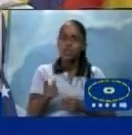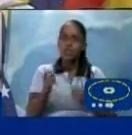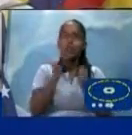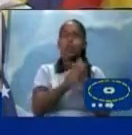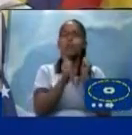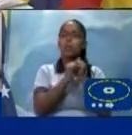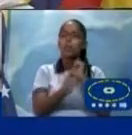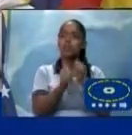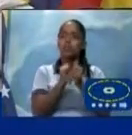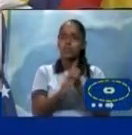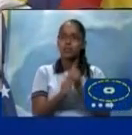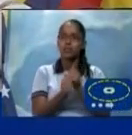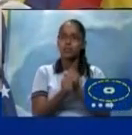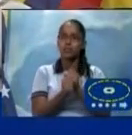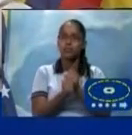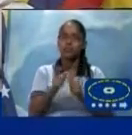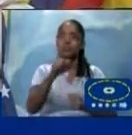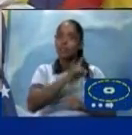deportivo,